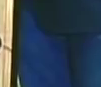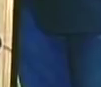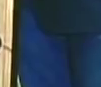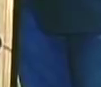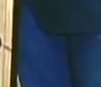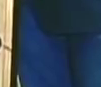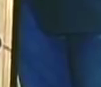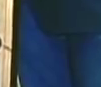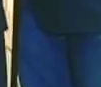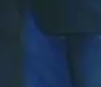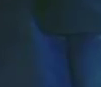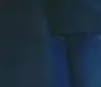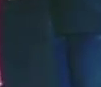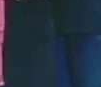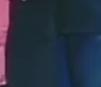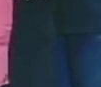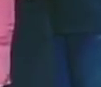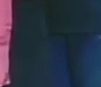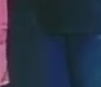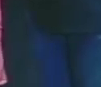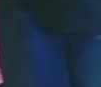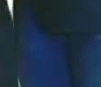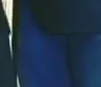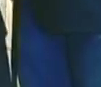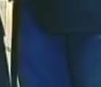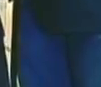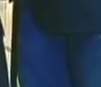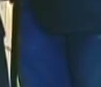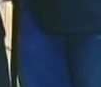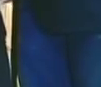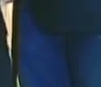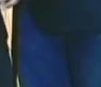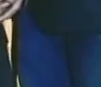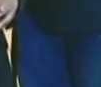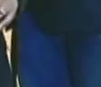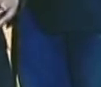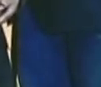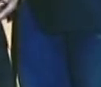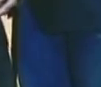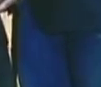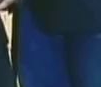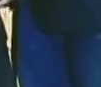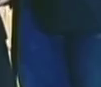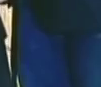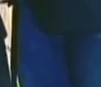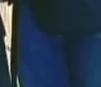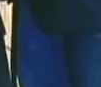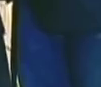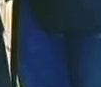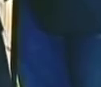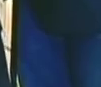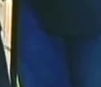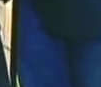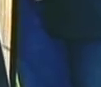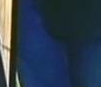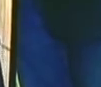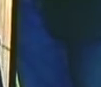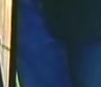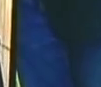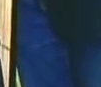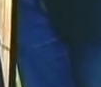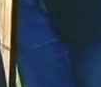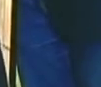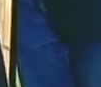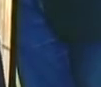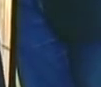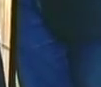en cualquier parte peleando, salió con rumbo a Valencia temiendo ser apresado. ¡Ay, santa! Dijo al salir, besando el escapulario, hizo